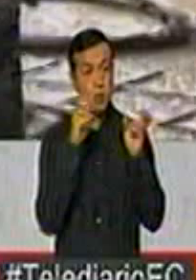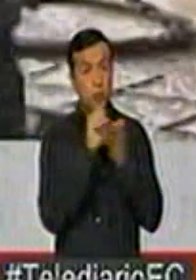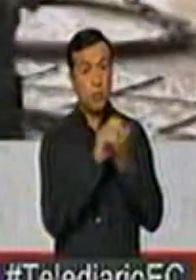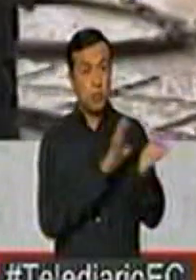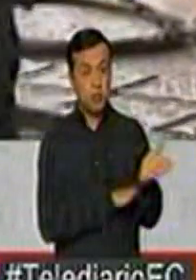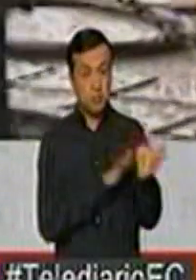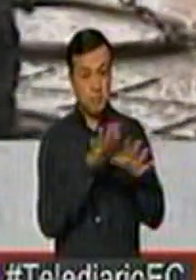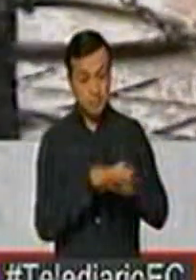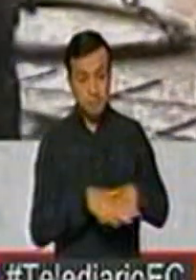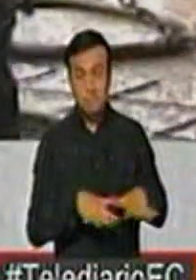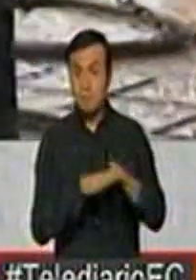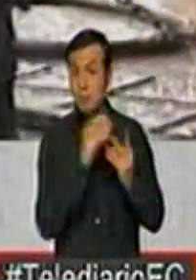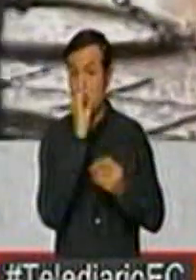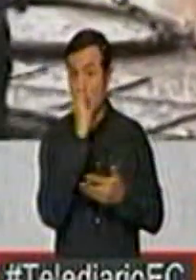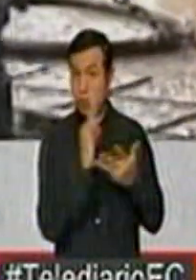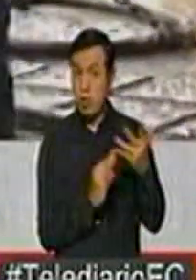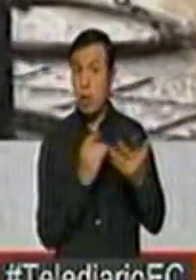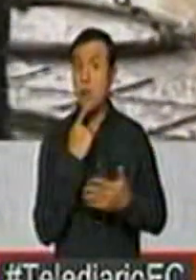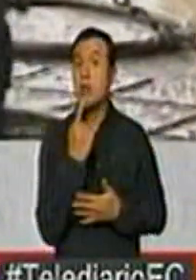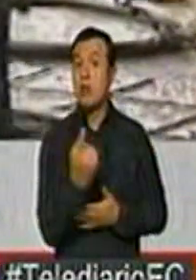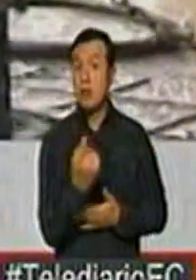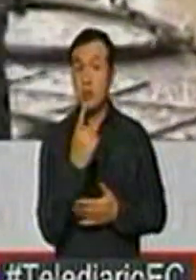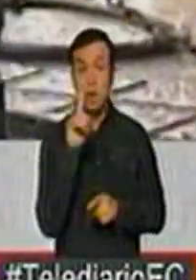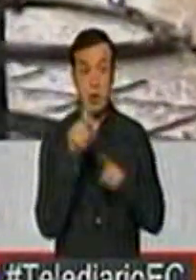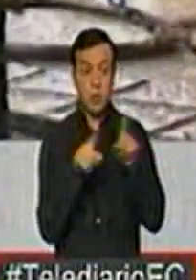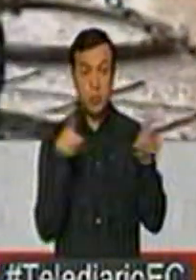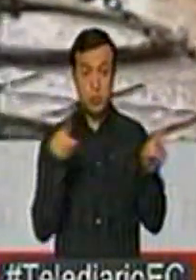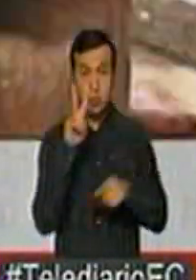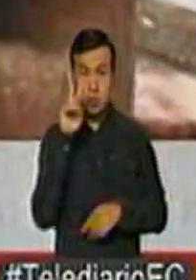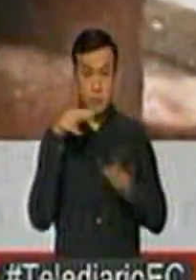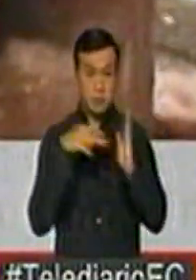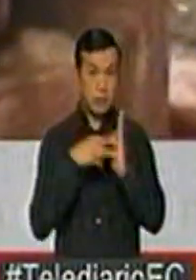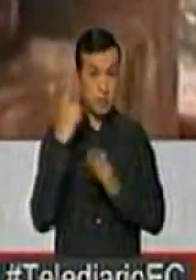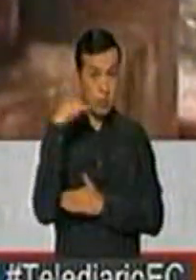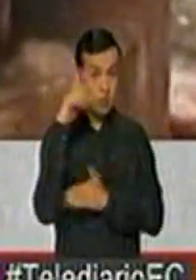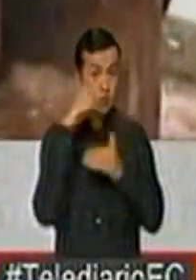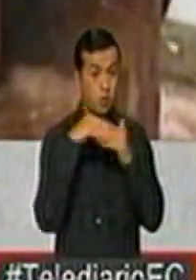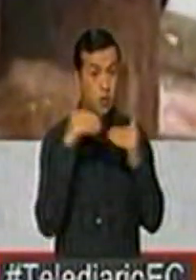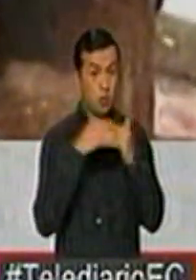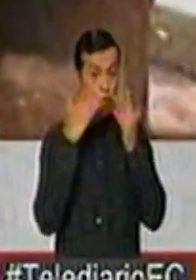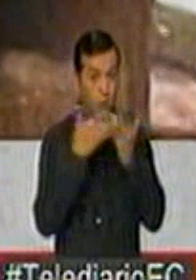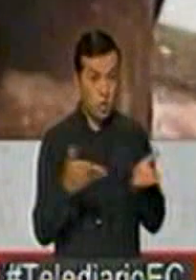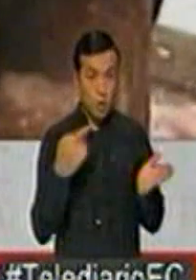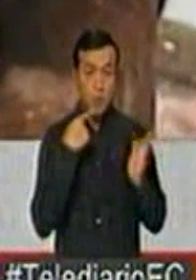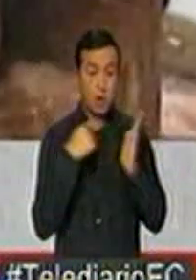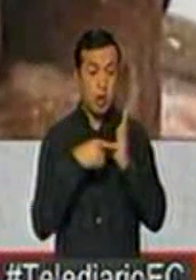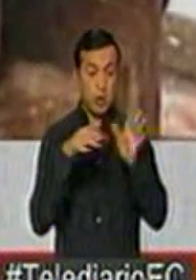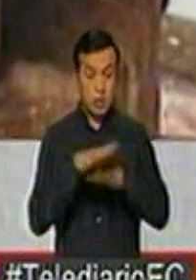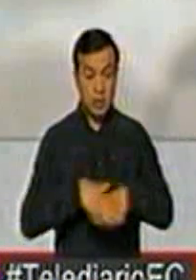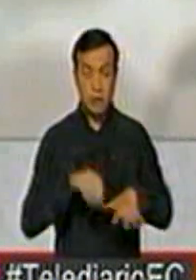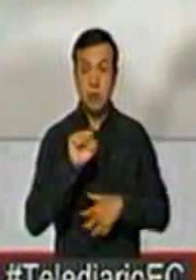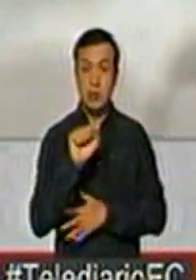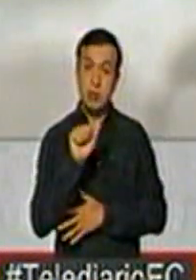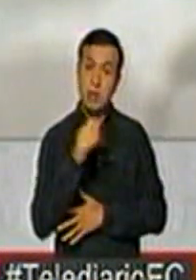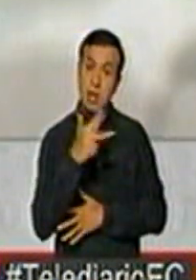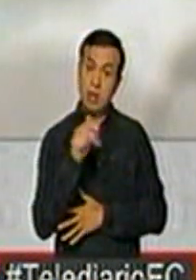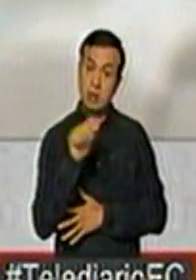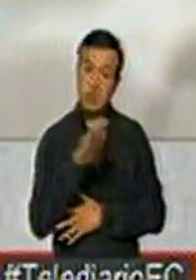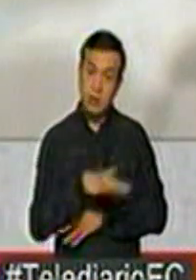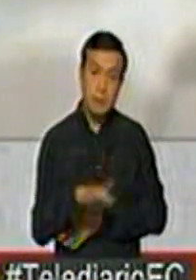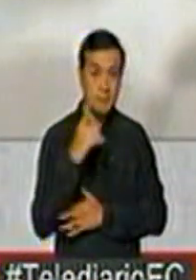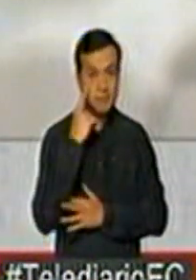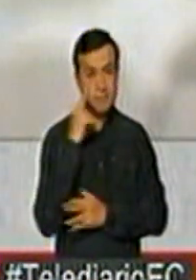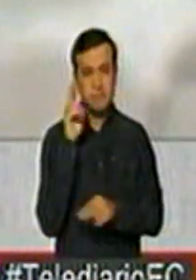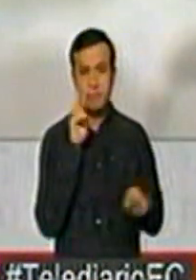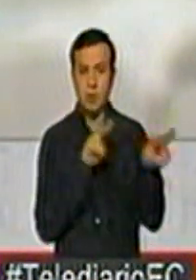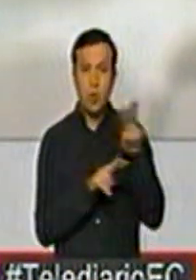proyectos. Dentro de la proforma se establece la monetización de activos por $2,000 millones. Entre estos estaría el campo Sacha. Ahí conviene definir cuál